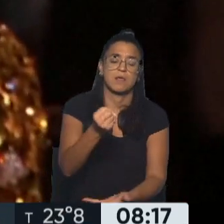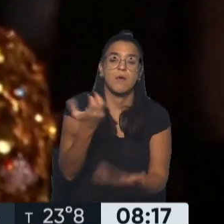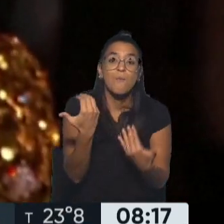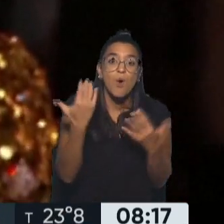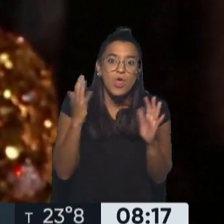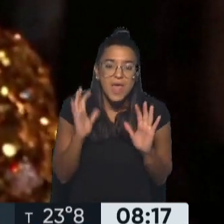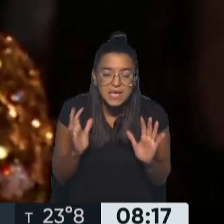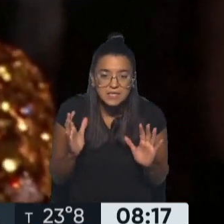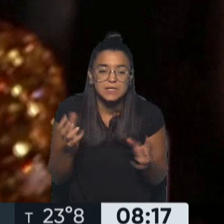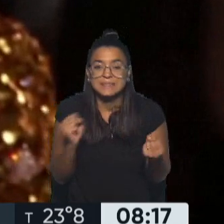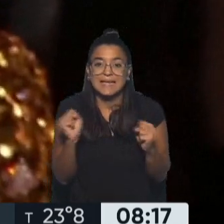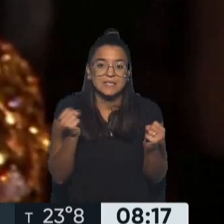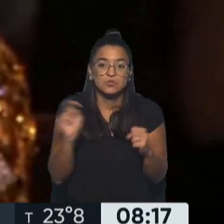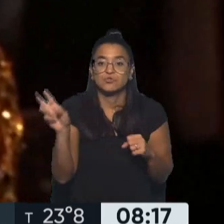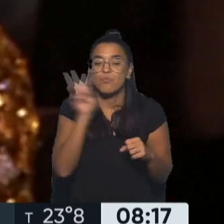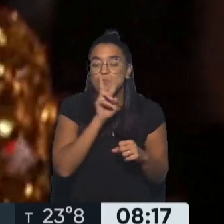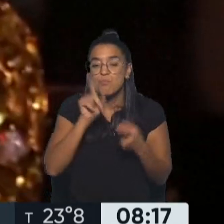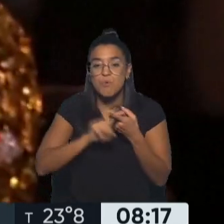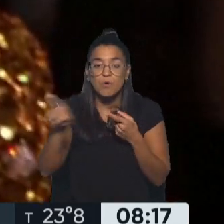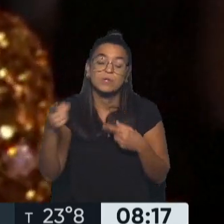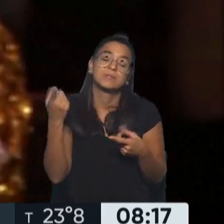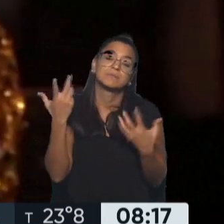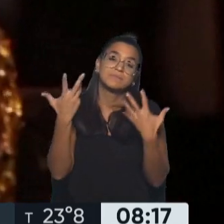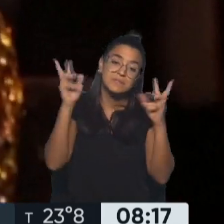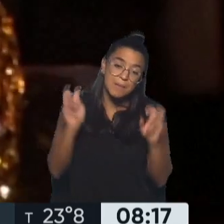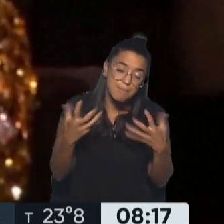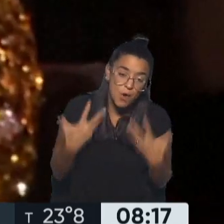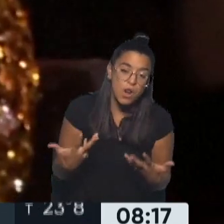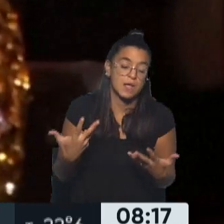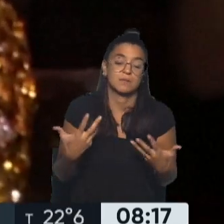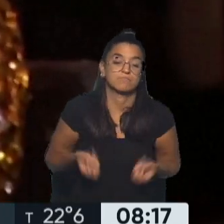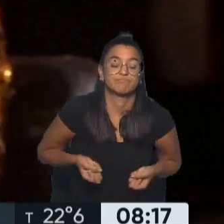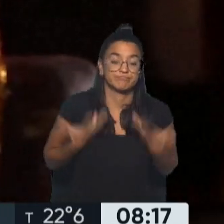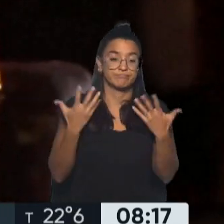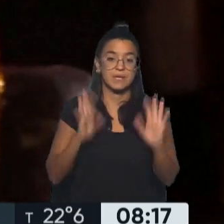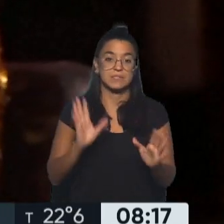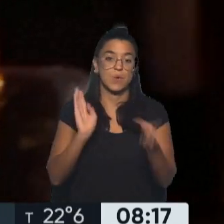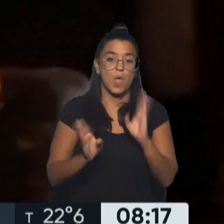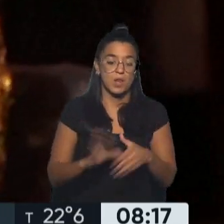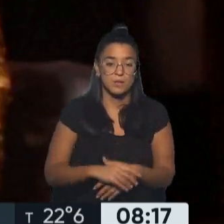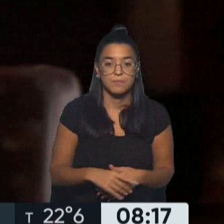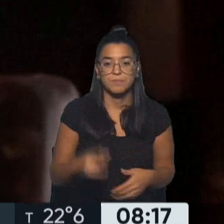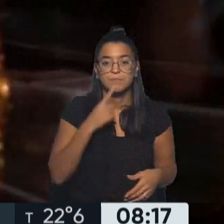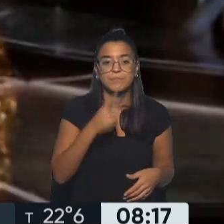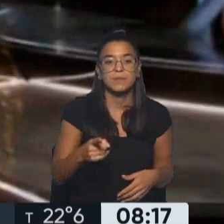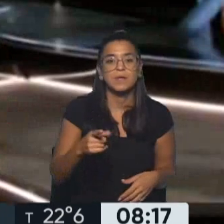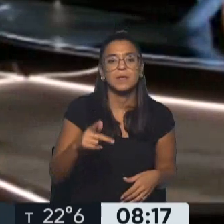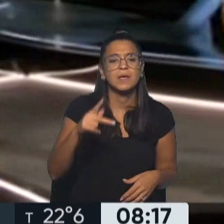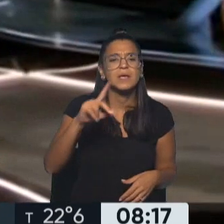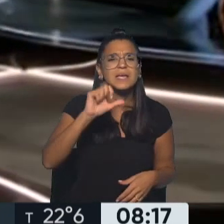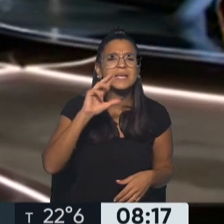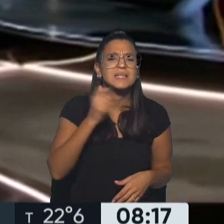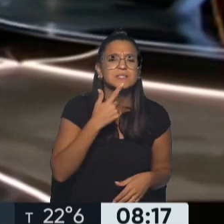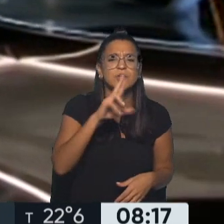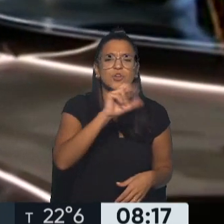la posibilidad. Hablaron de su mujer, de un tema que a la mujer le molesta. ¿Y qué te parece? Y reaccionó de una manera súper violenta. Infumable este Chris Rock, ¿eh? Bueno,